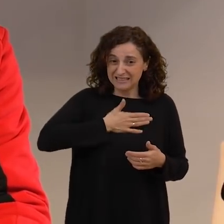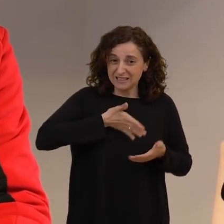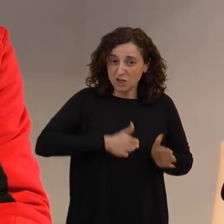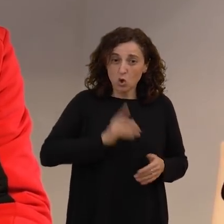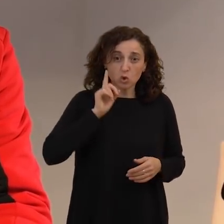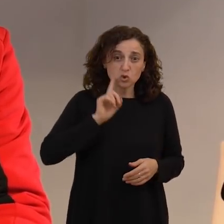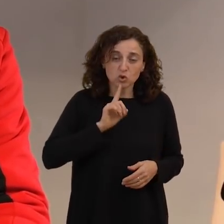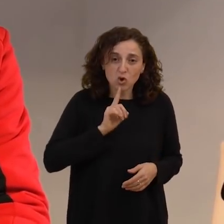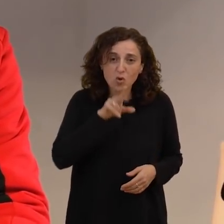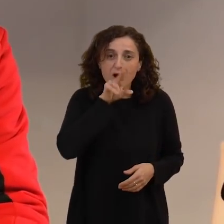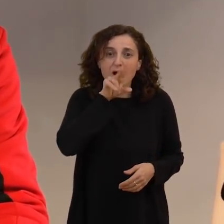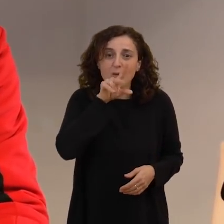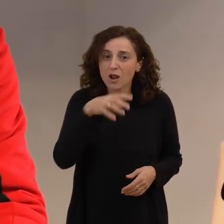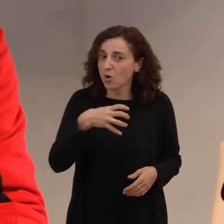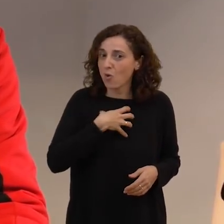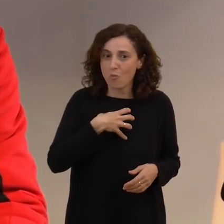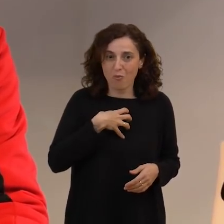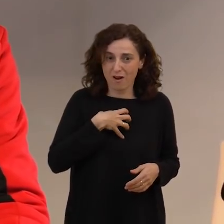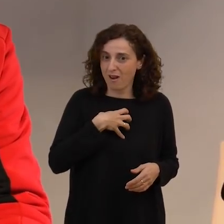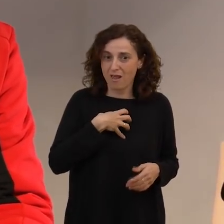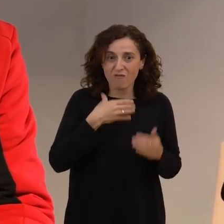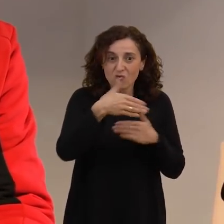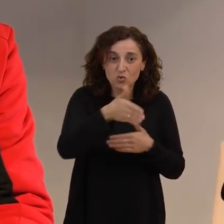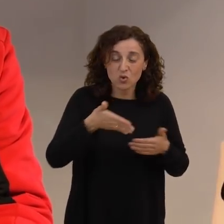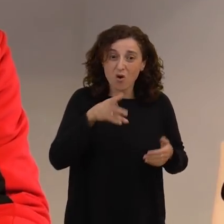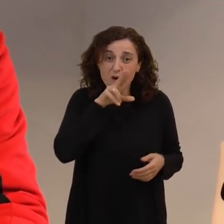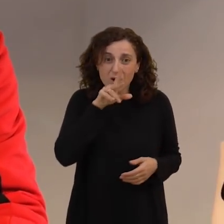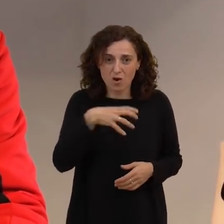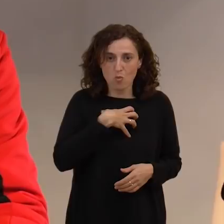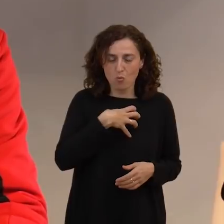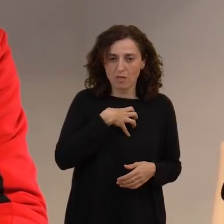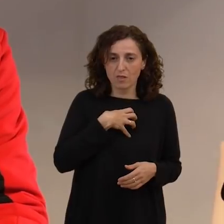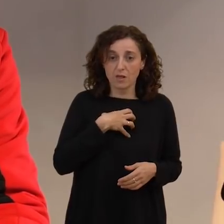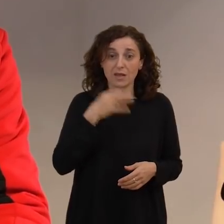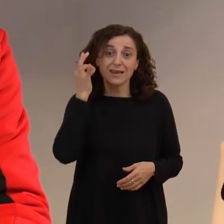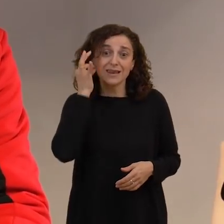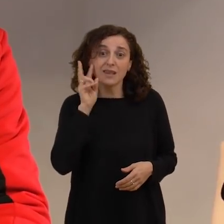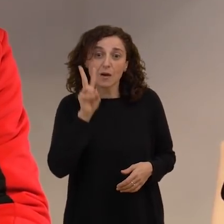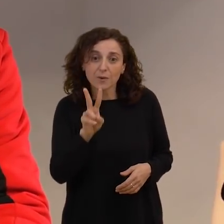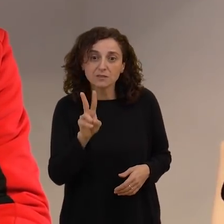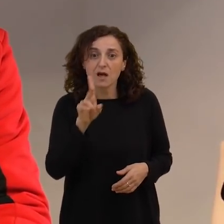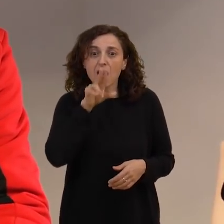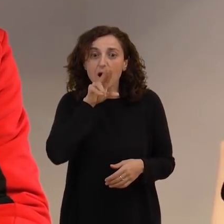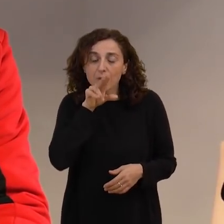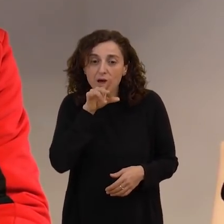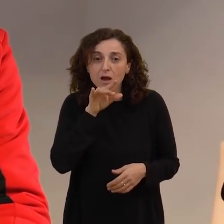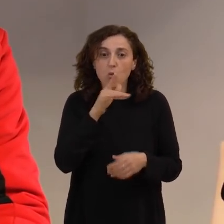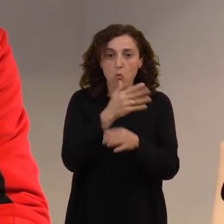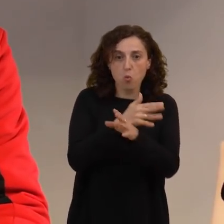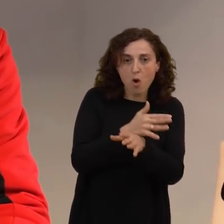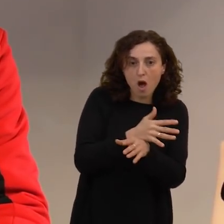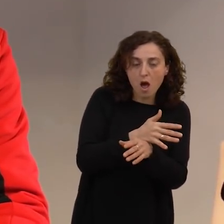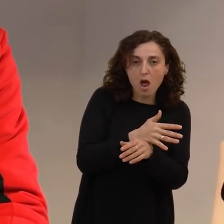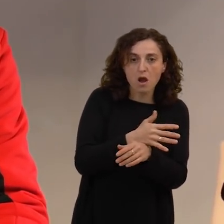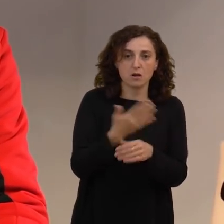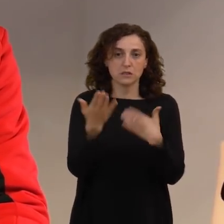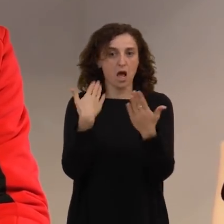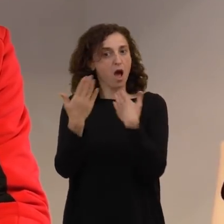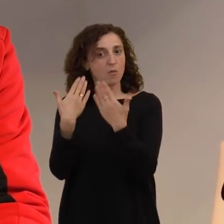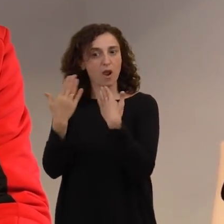va a poder hablar un niño sordo y mi hijo no va a poder hablar. Y la ves hablando, y la ves jugando, la ves